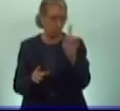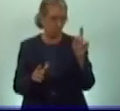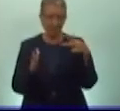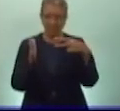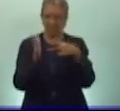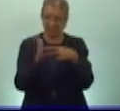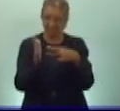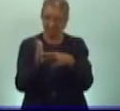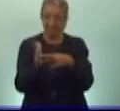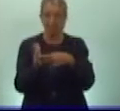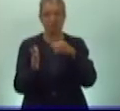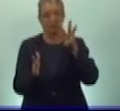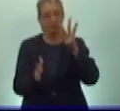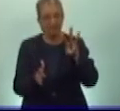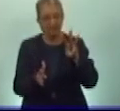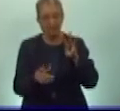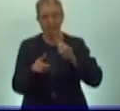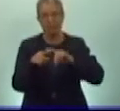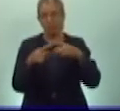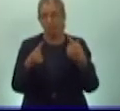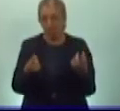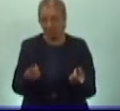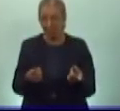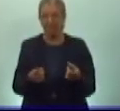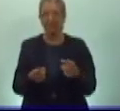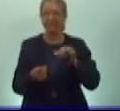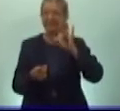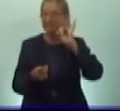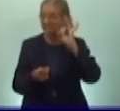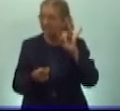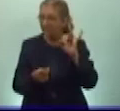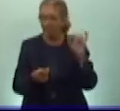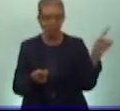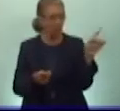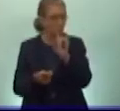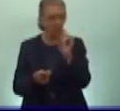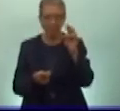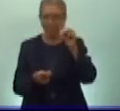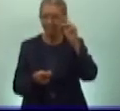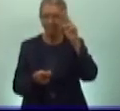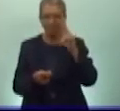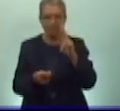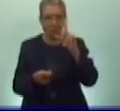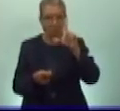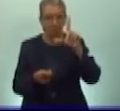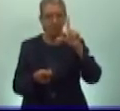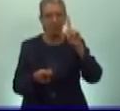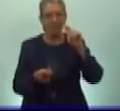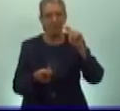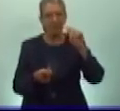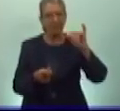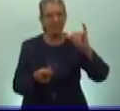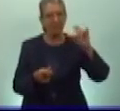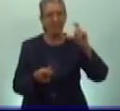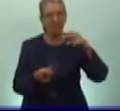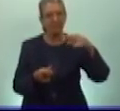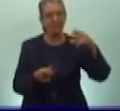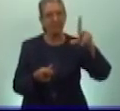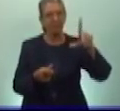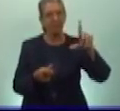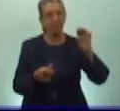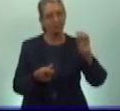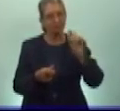es divisible por 3 porque precisamente el 7 no es múltiplo de